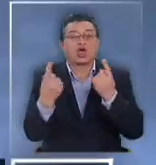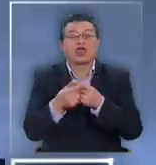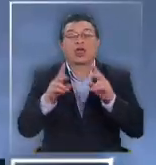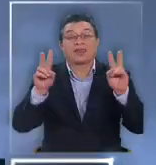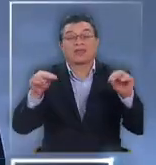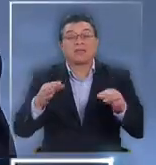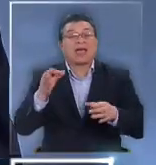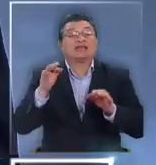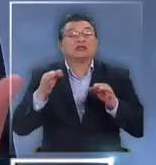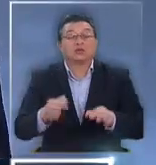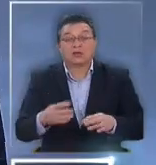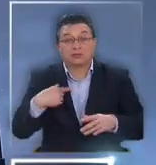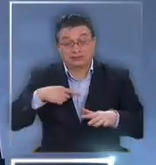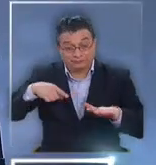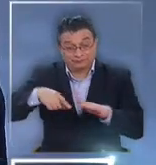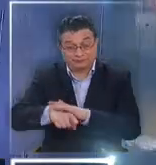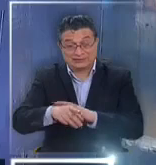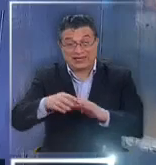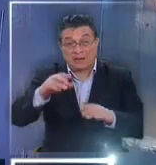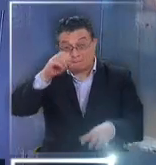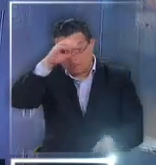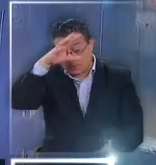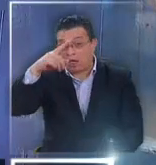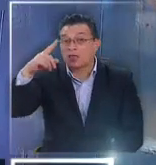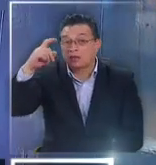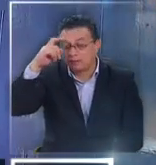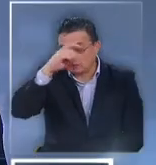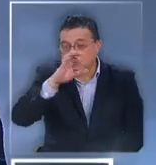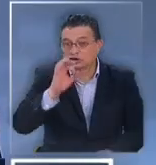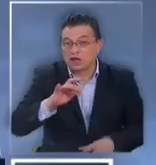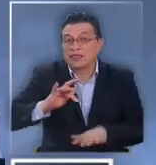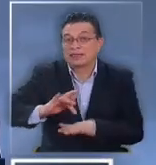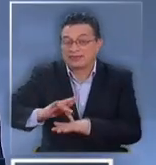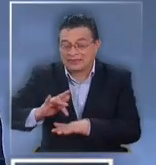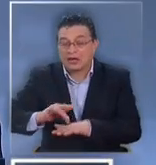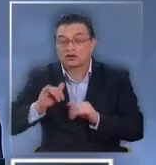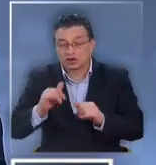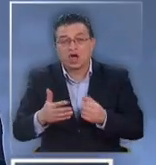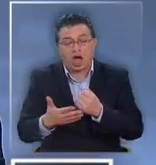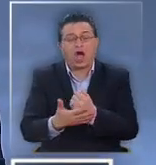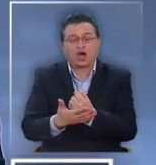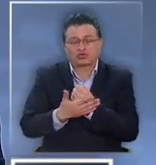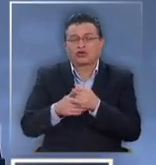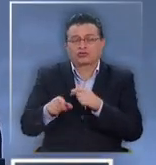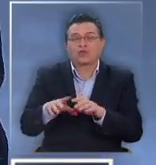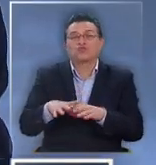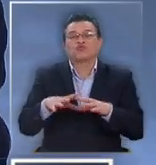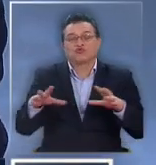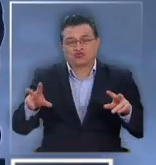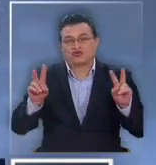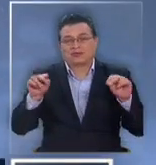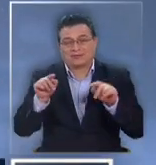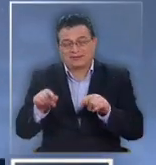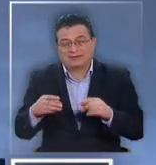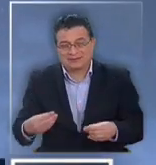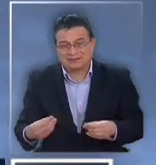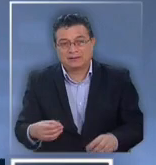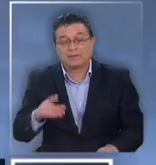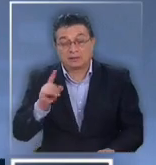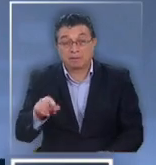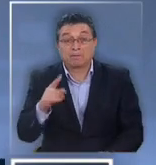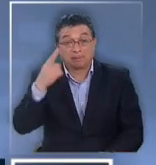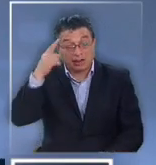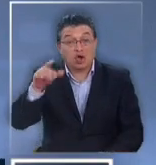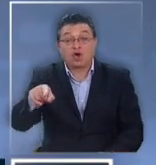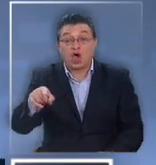y lograron eso ayuda mucho eso nos ha ayudado mucho ahora como digo eso nos garantiza